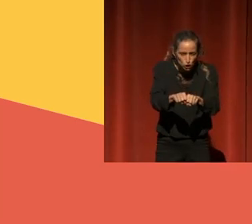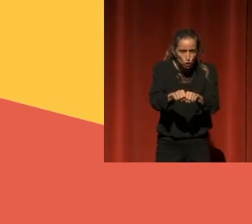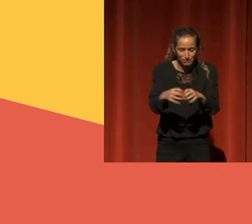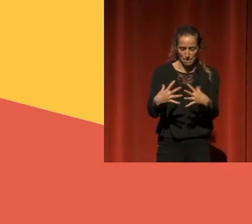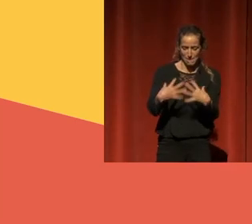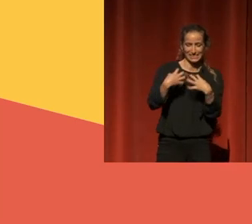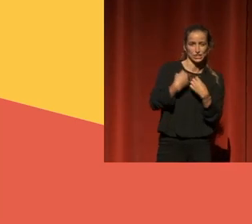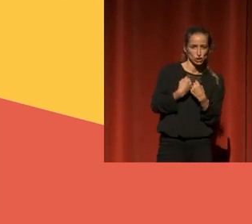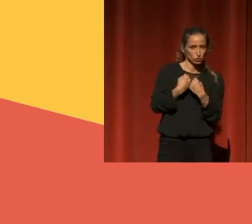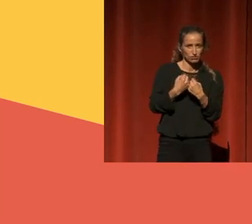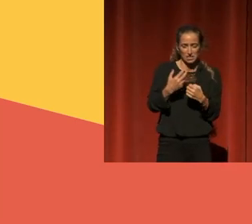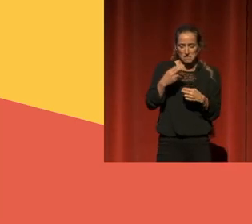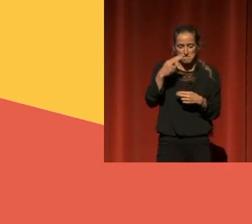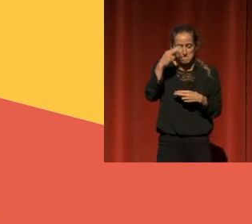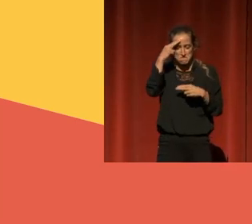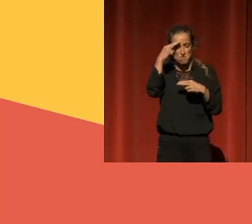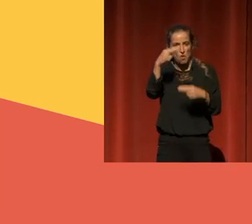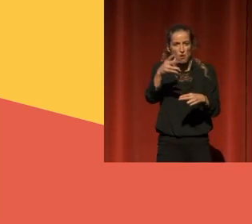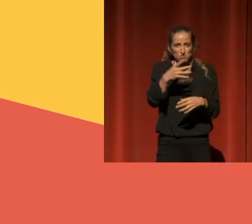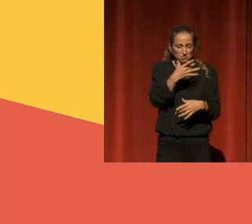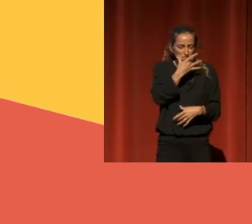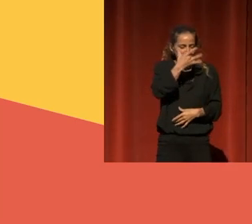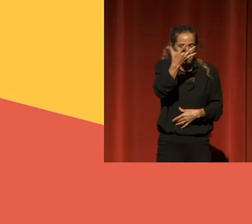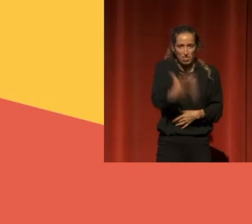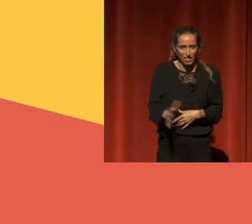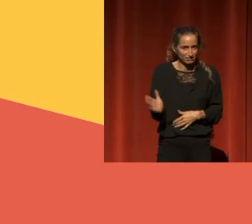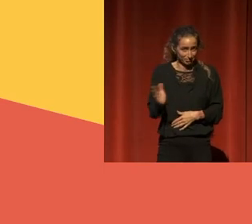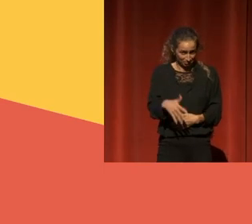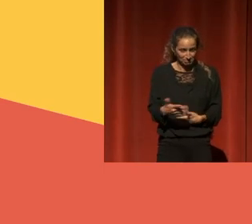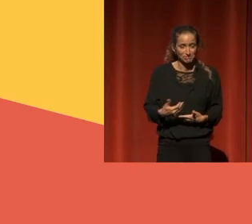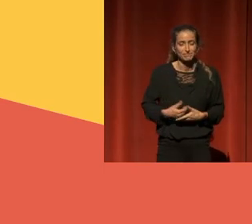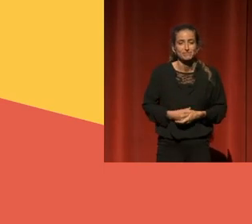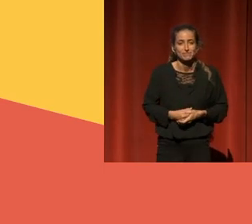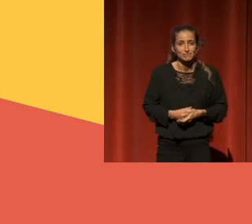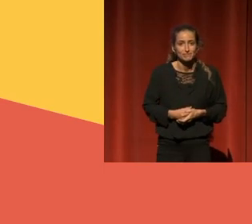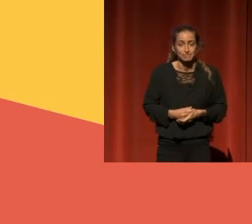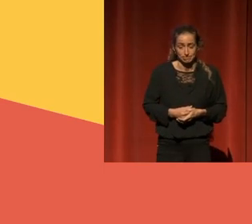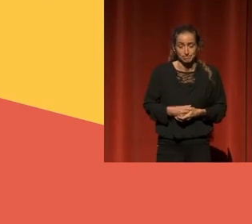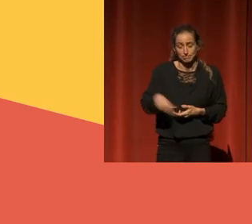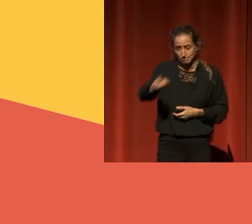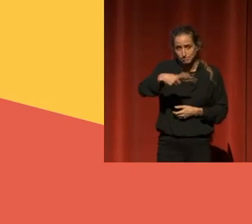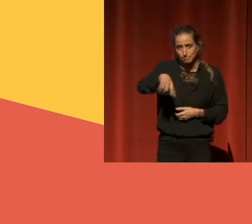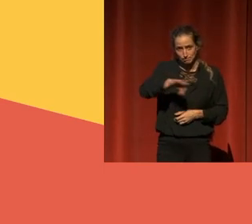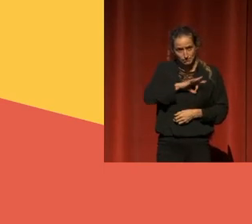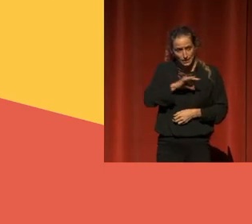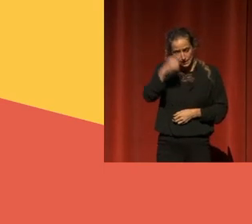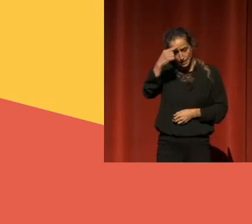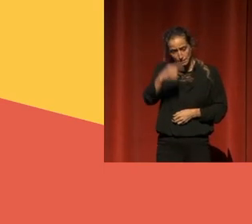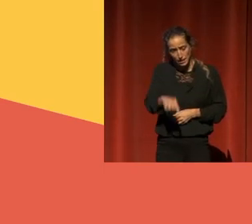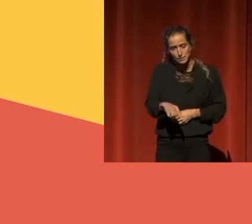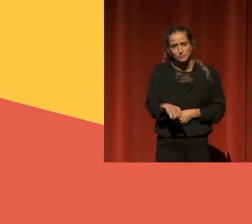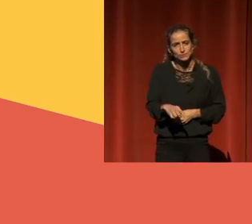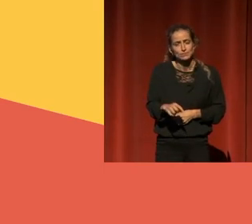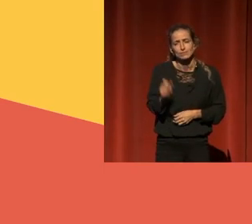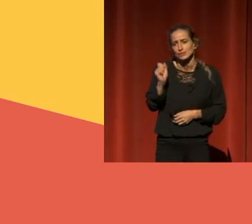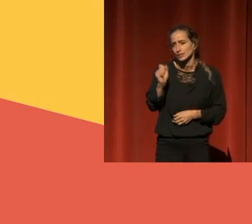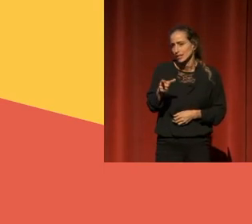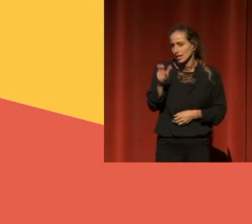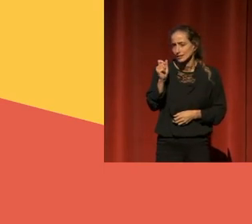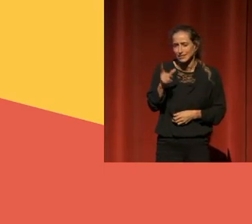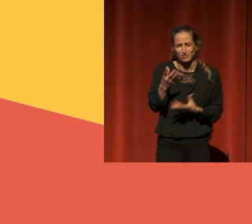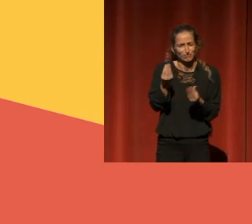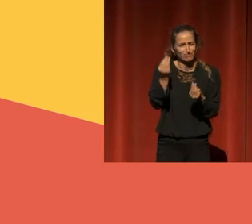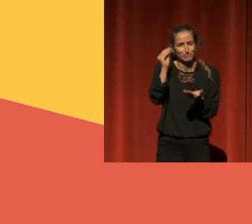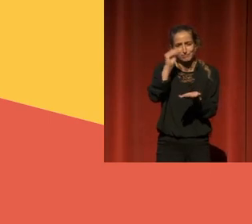respeto no tanto es así que como Ustedes sabrán eh con frecuencia y